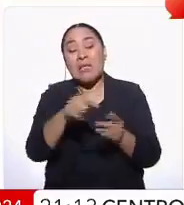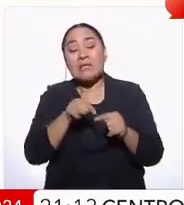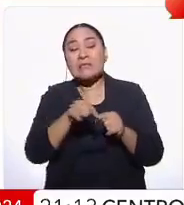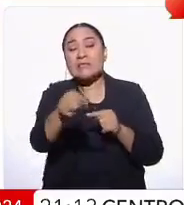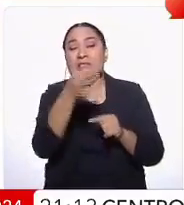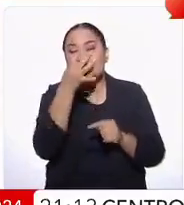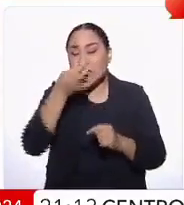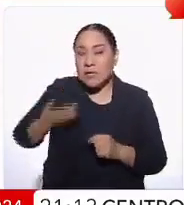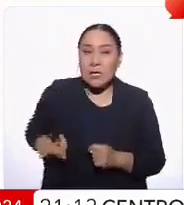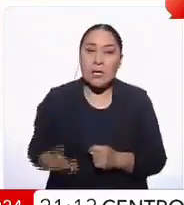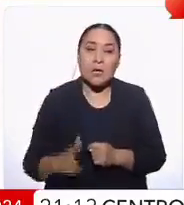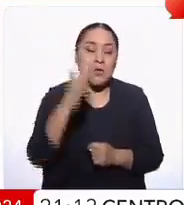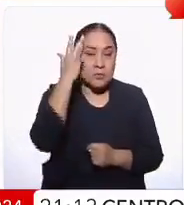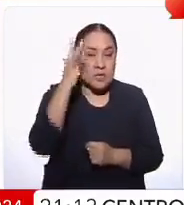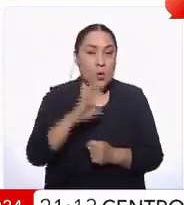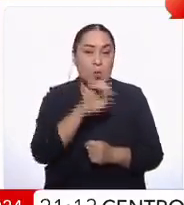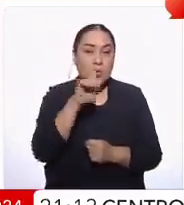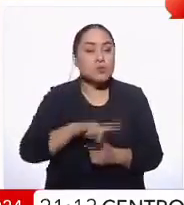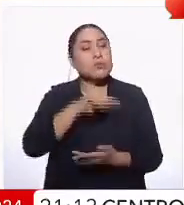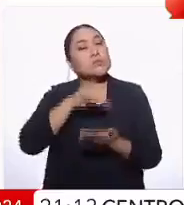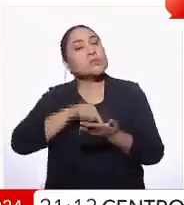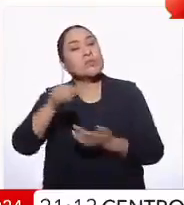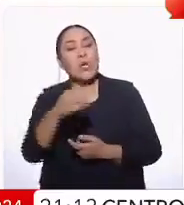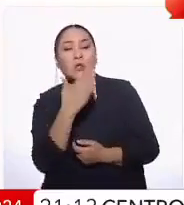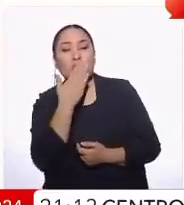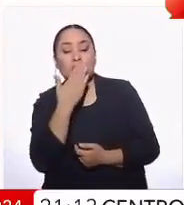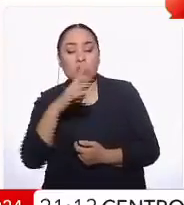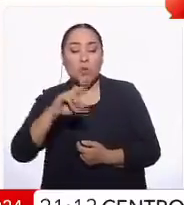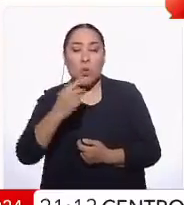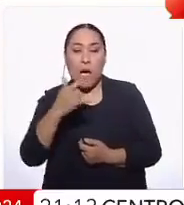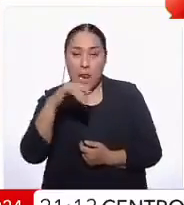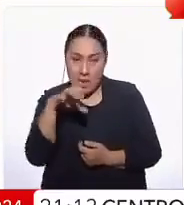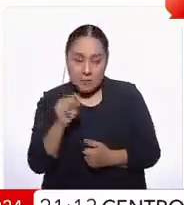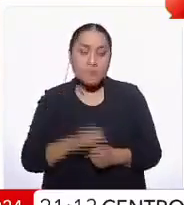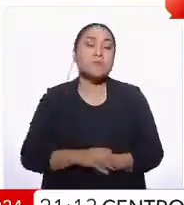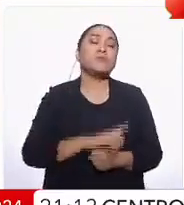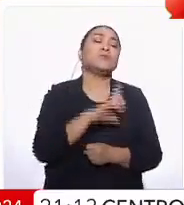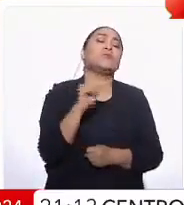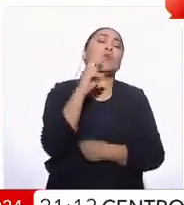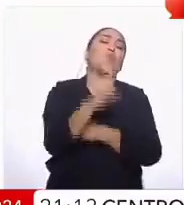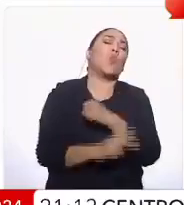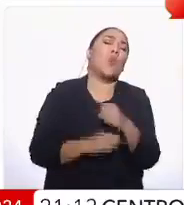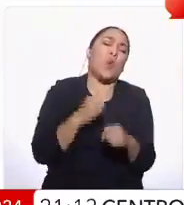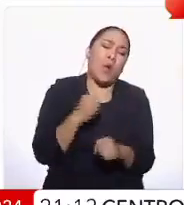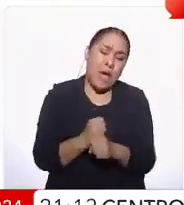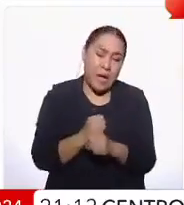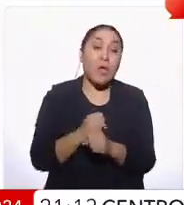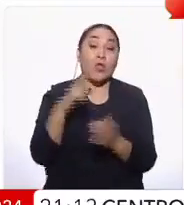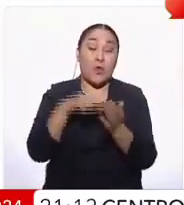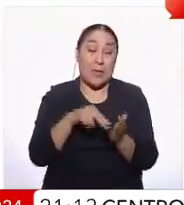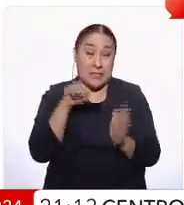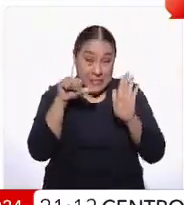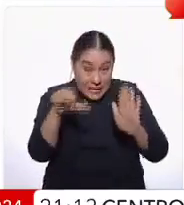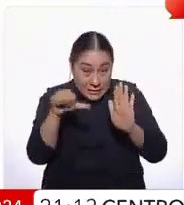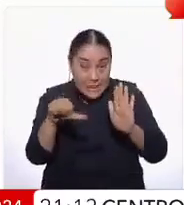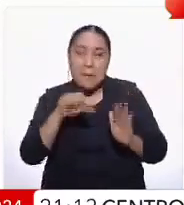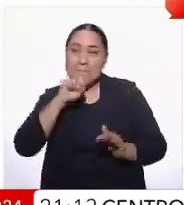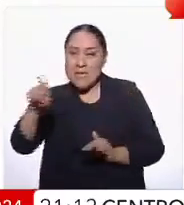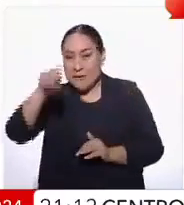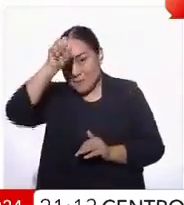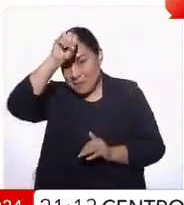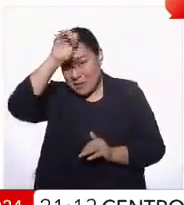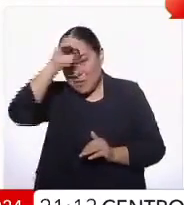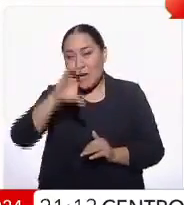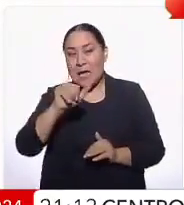metros del río Santa Cruz en Nogales, Sonora. 2 años después, en 2016, ahora en la mina La Caridad,